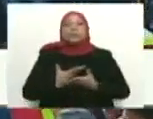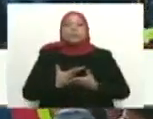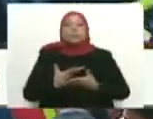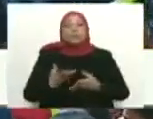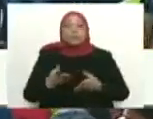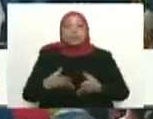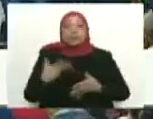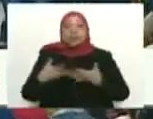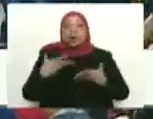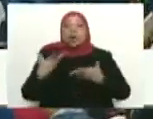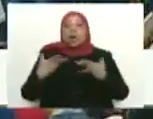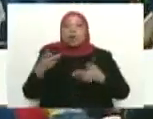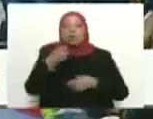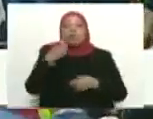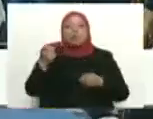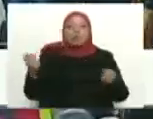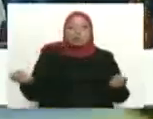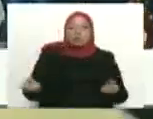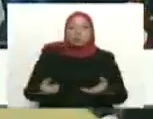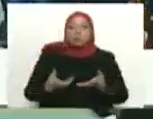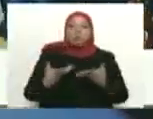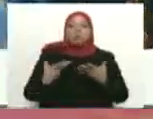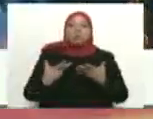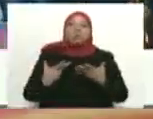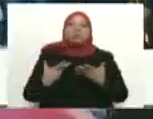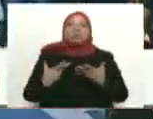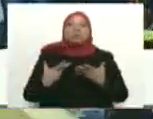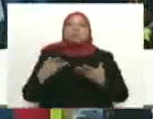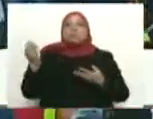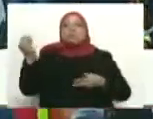Agarren bastante aire, bastante. Bastante,